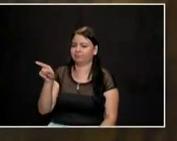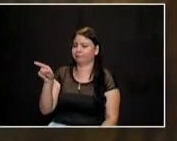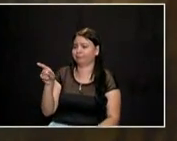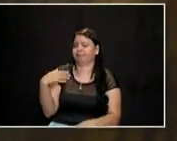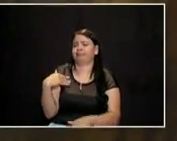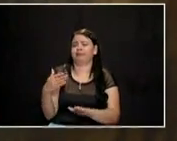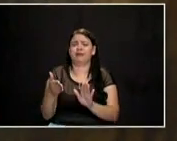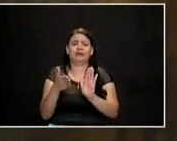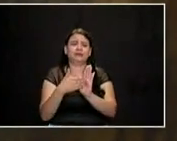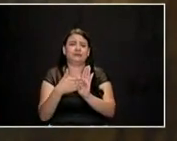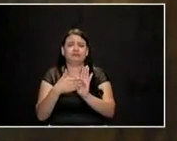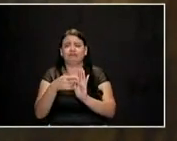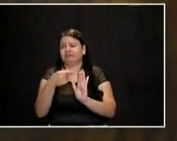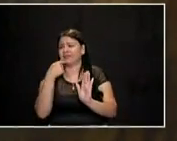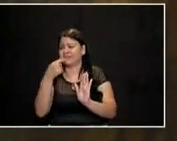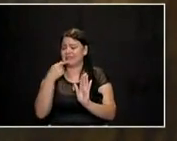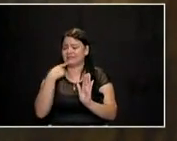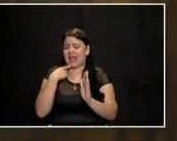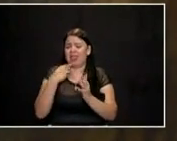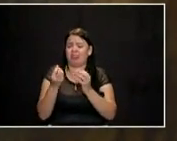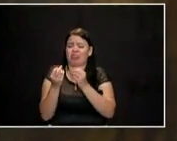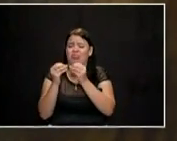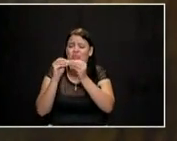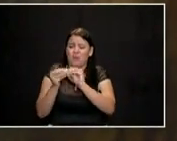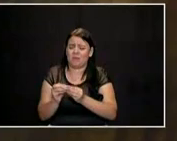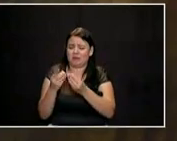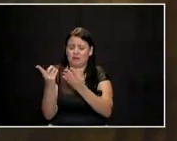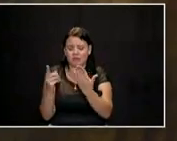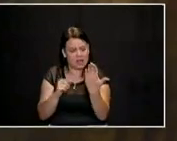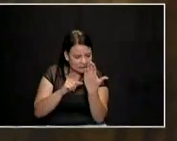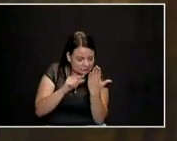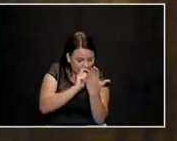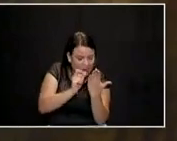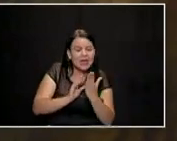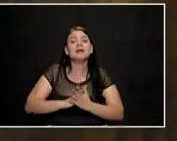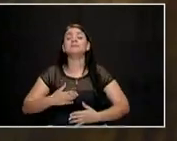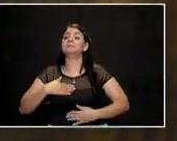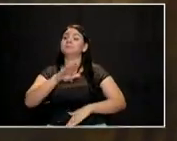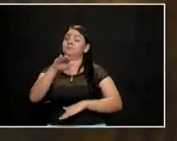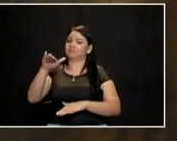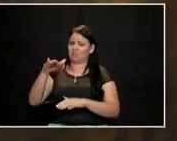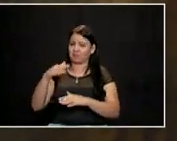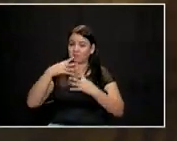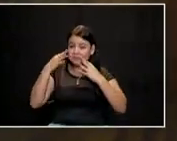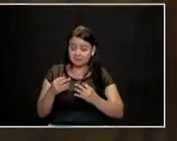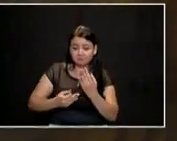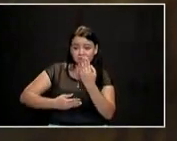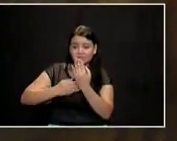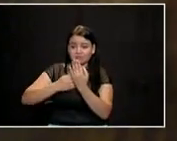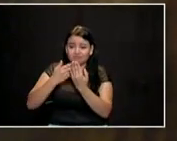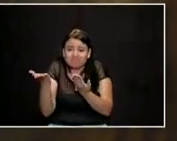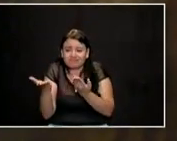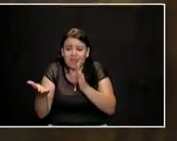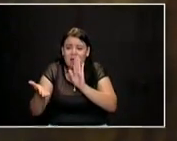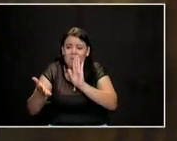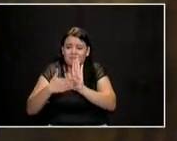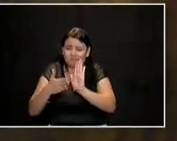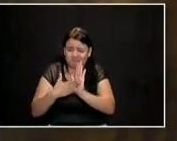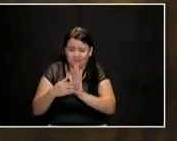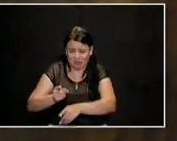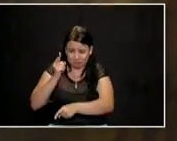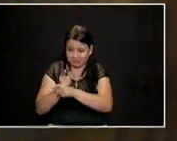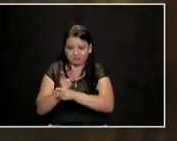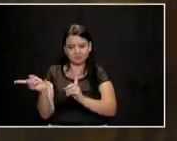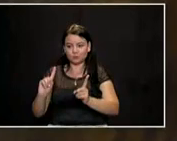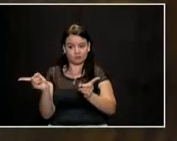montón de cifras que les escriben en esas hojas, pero no dicen nada, no proponen nada concreto. Y esto es el futuro de Medellín,